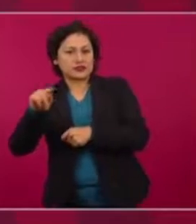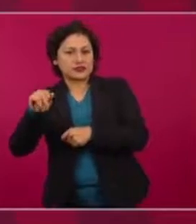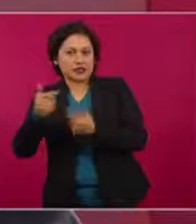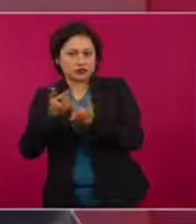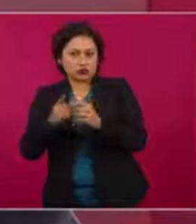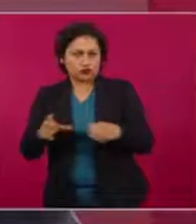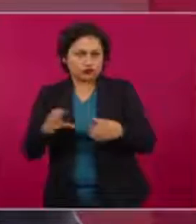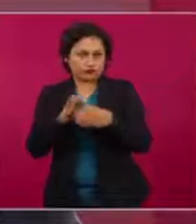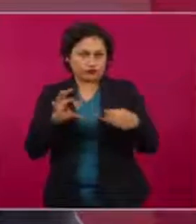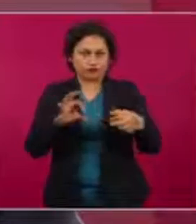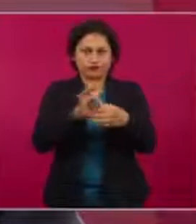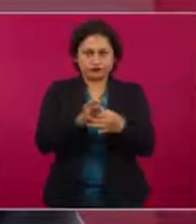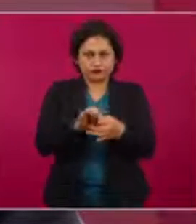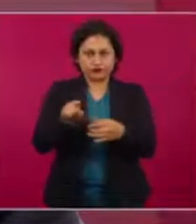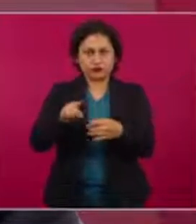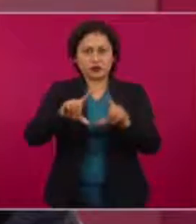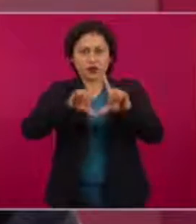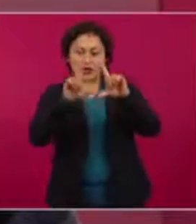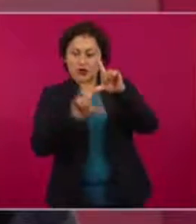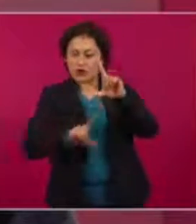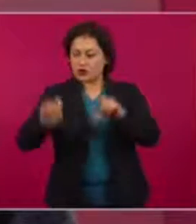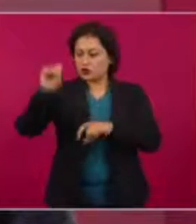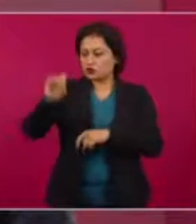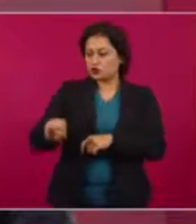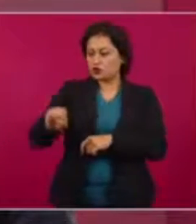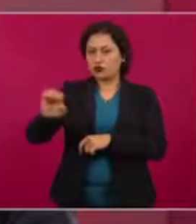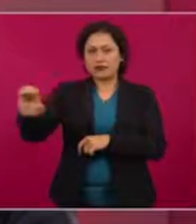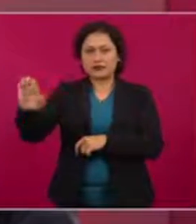en la zona de Acayucan.